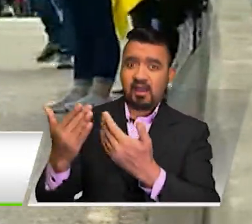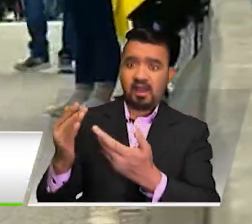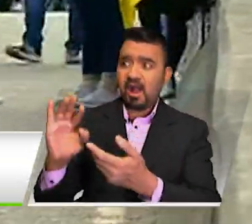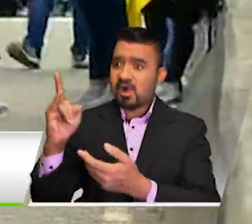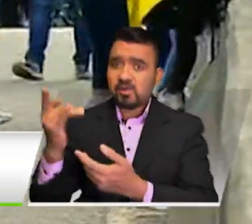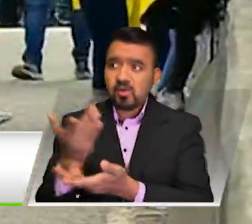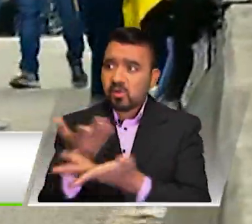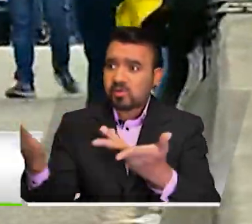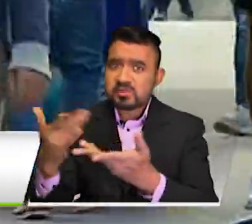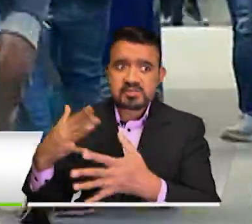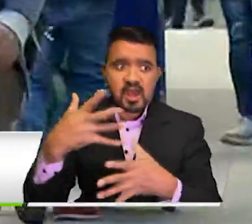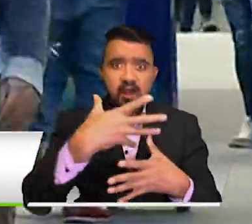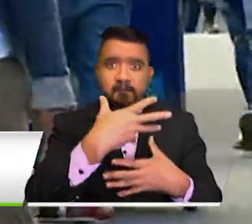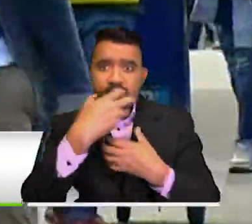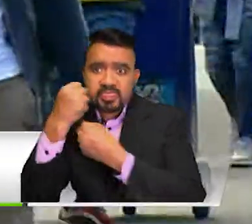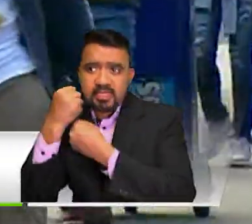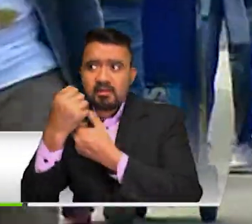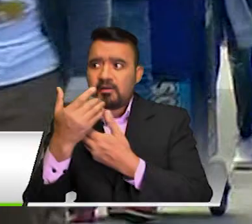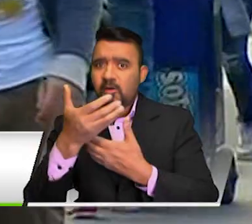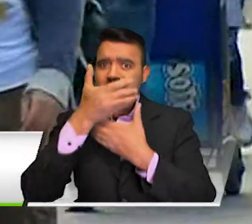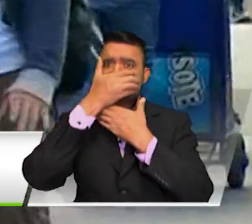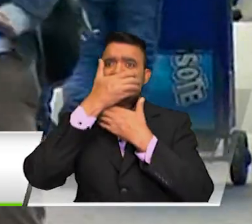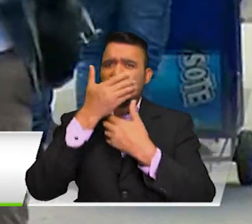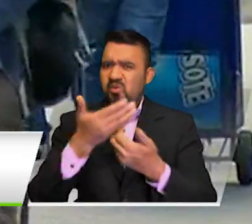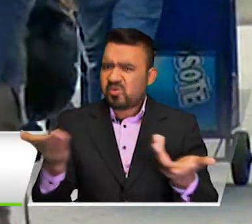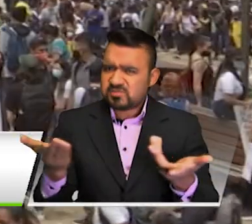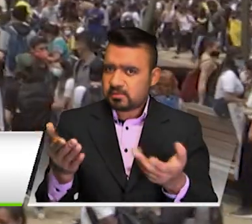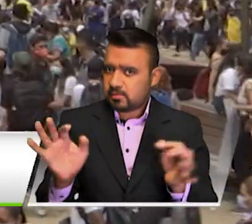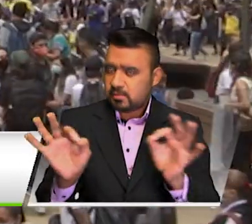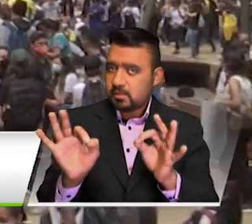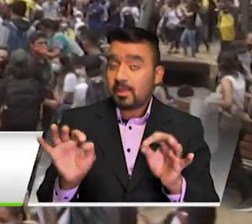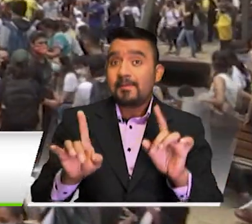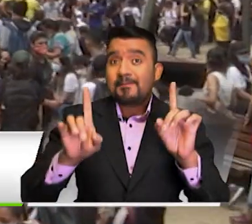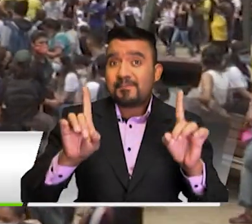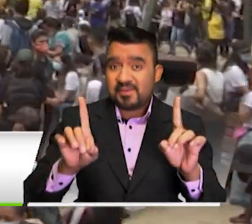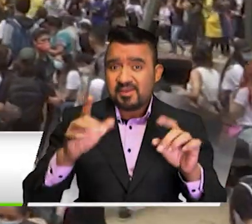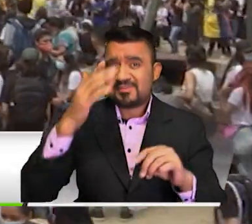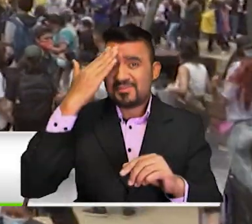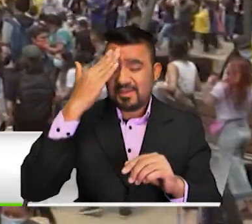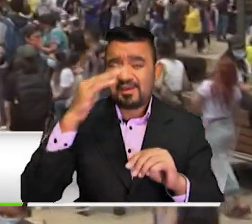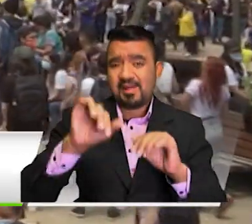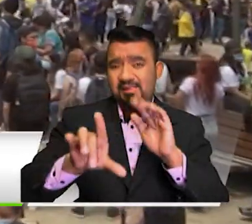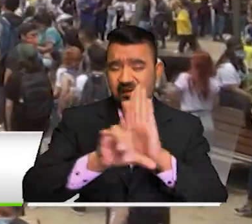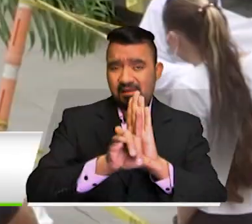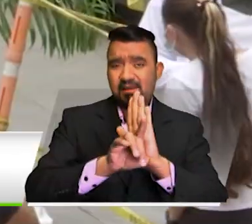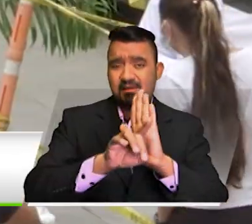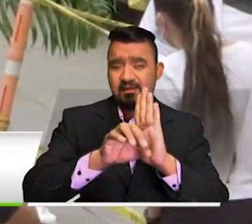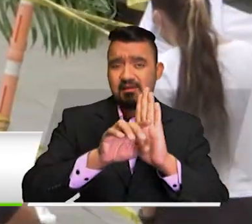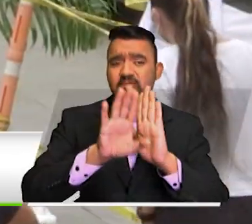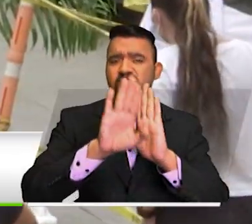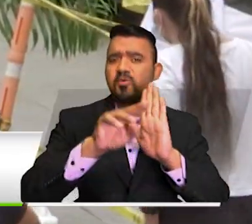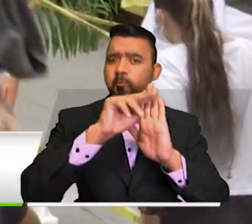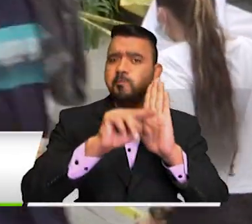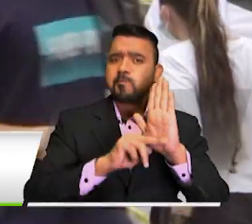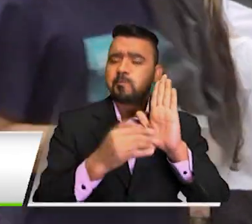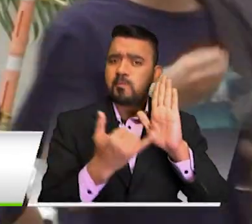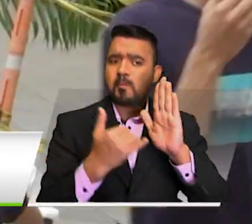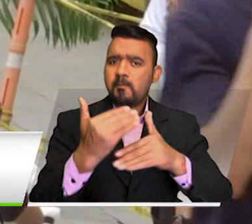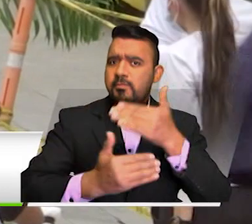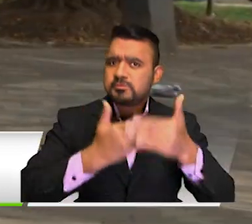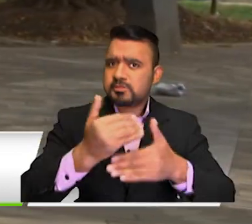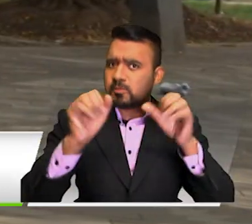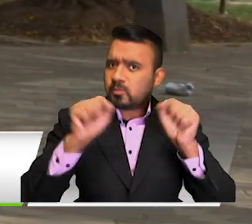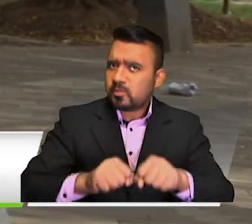la Fiscalía, pero que sí usaron una figura legal que existe en el ordenamiento jurídico para que las autoridades iniciaran la